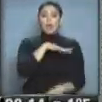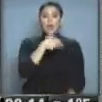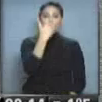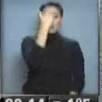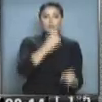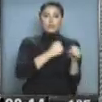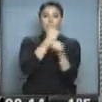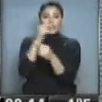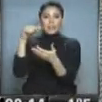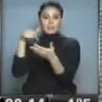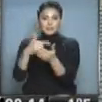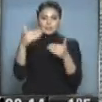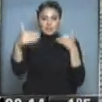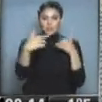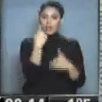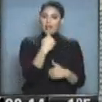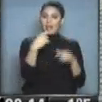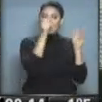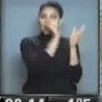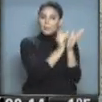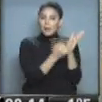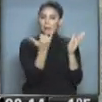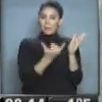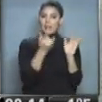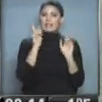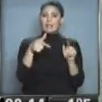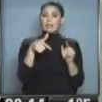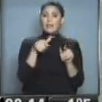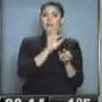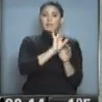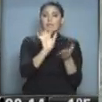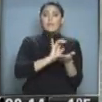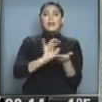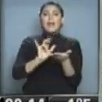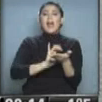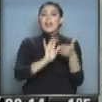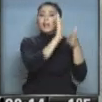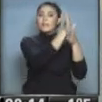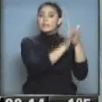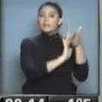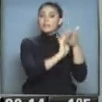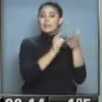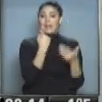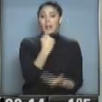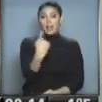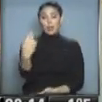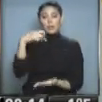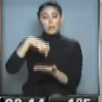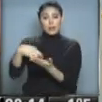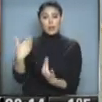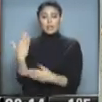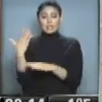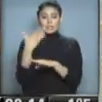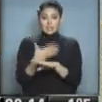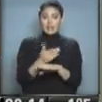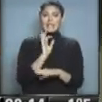bajo aquí en retiro sino también por ejemplo como estas leyendas que están eh hechas en braile para que en cada estación uno pueda venir